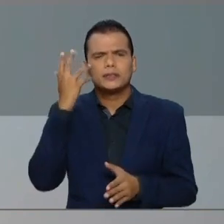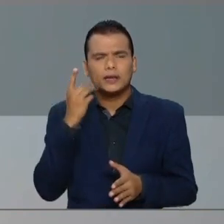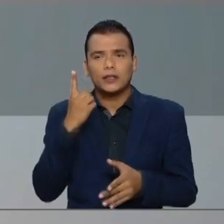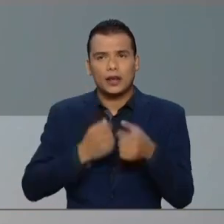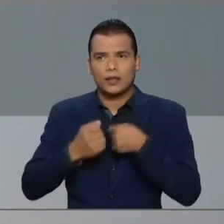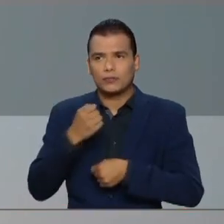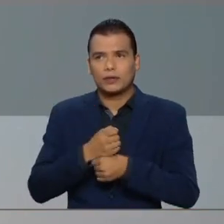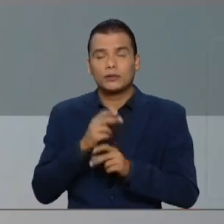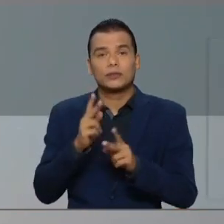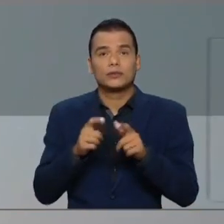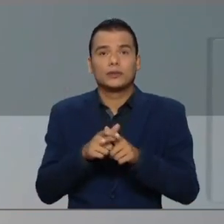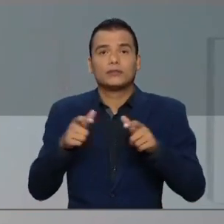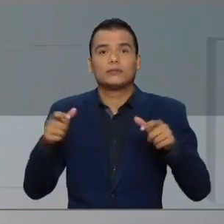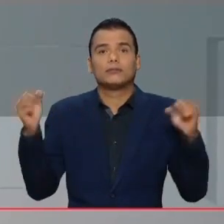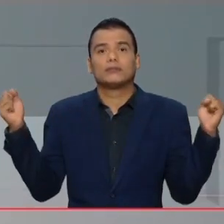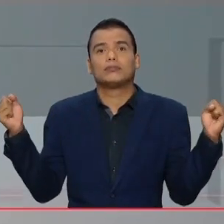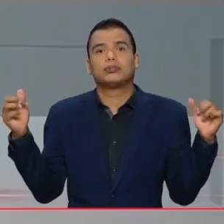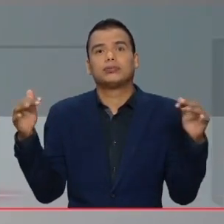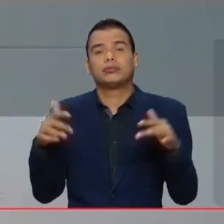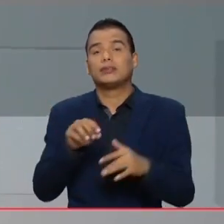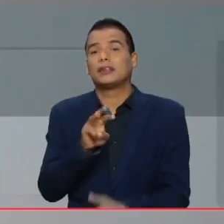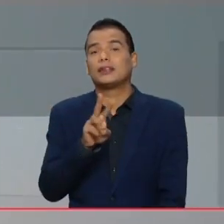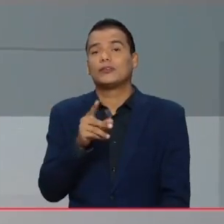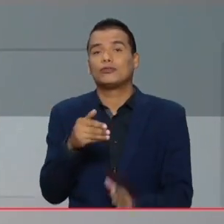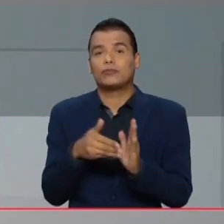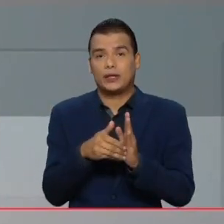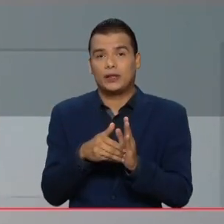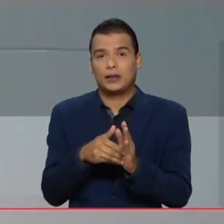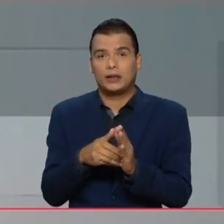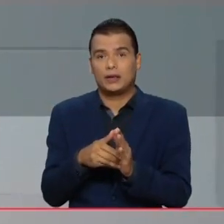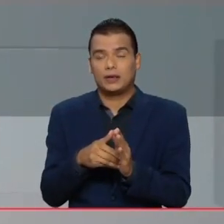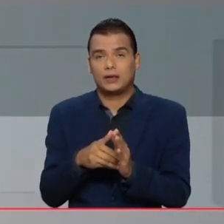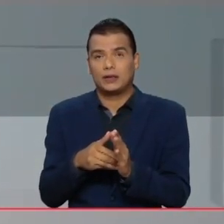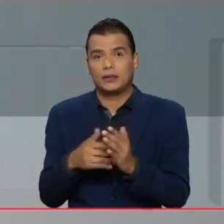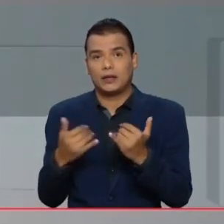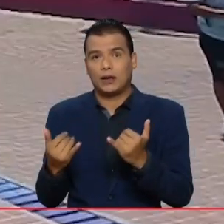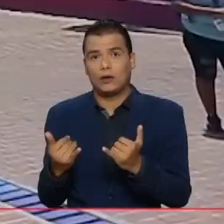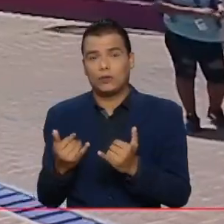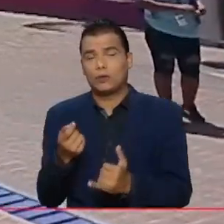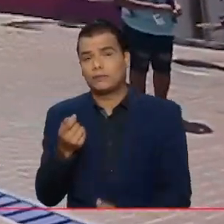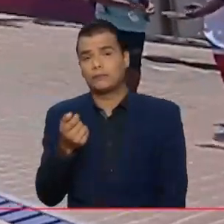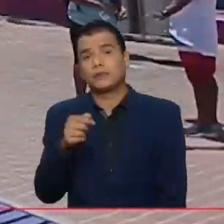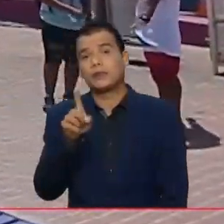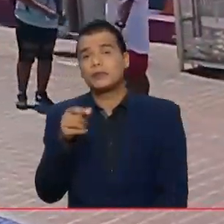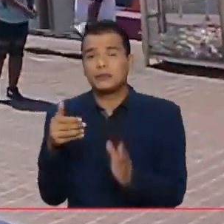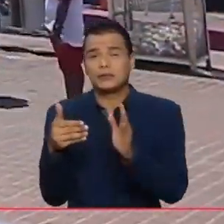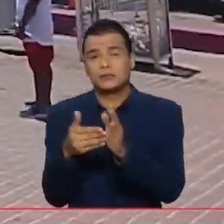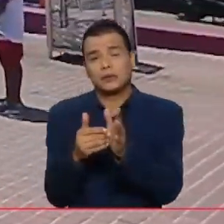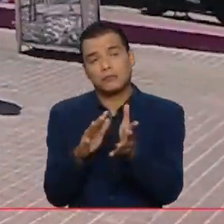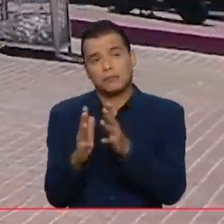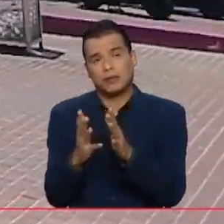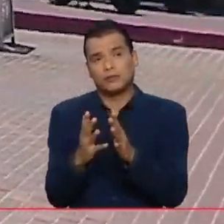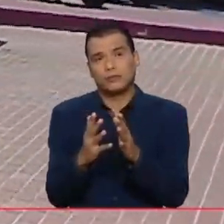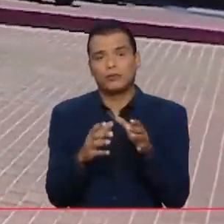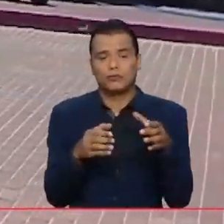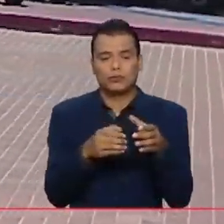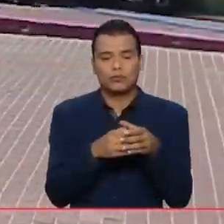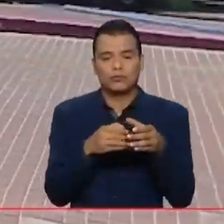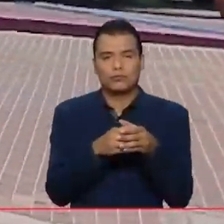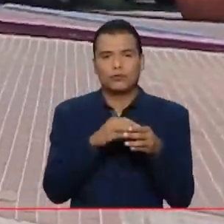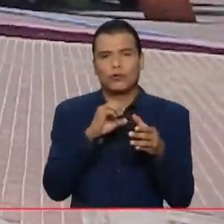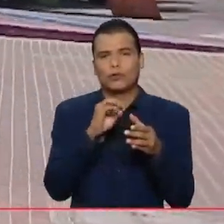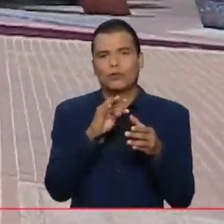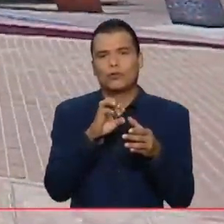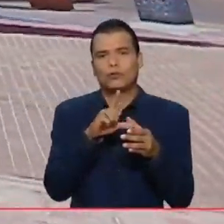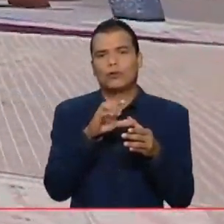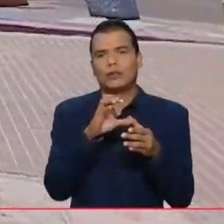pasado por encima de los 62.000 turistas. Este año sí llegamos a los 16.000. La Asociación de Hoteles Cotelco en el archipiélago